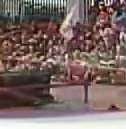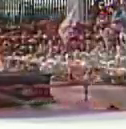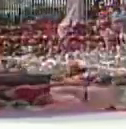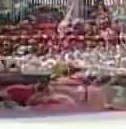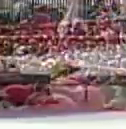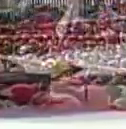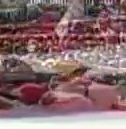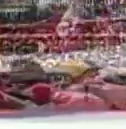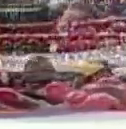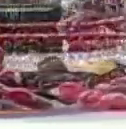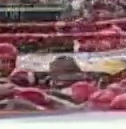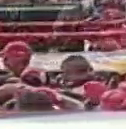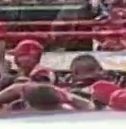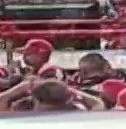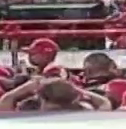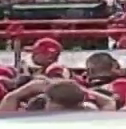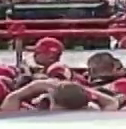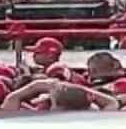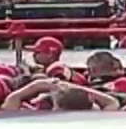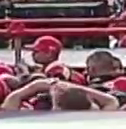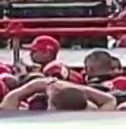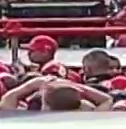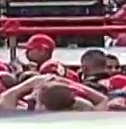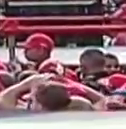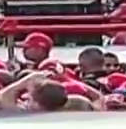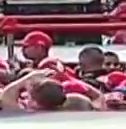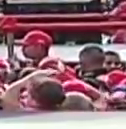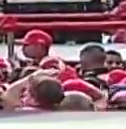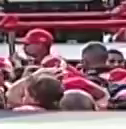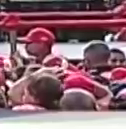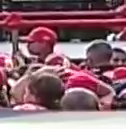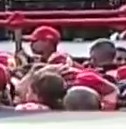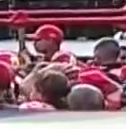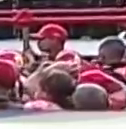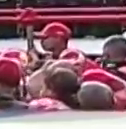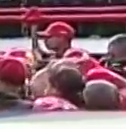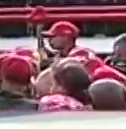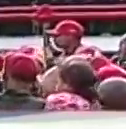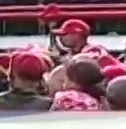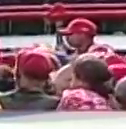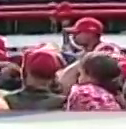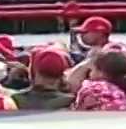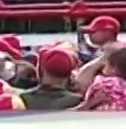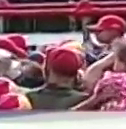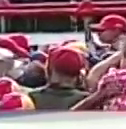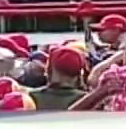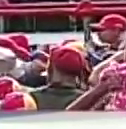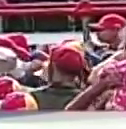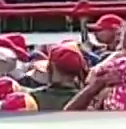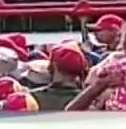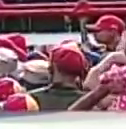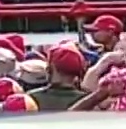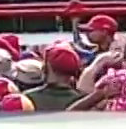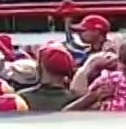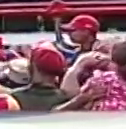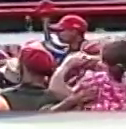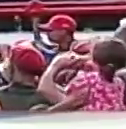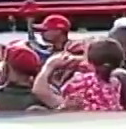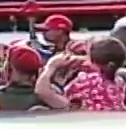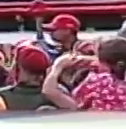Ahora, la oposición, hoy por hoy, se debate en el plan A,